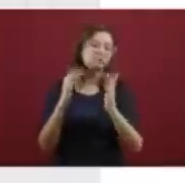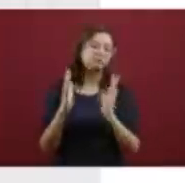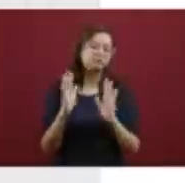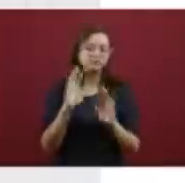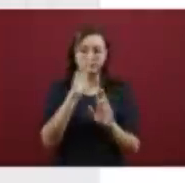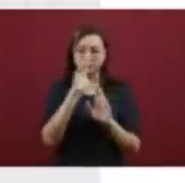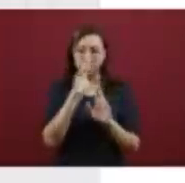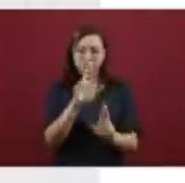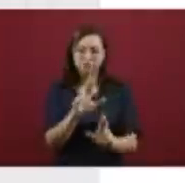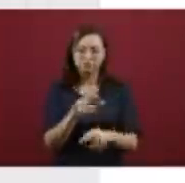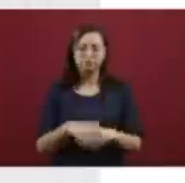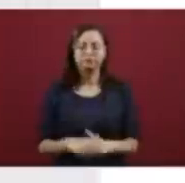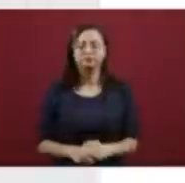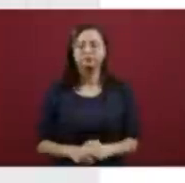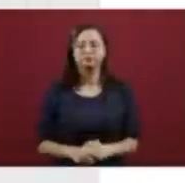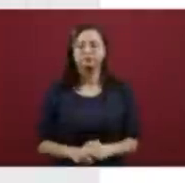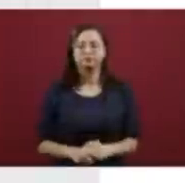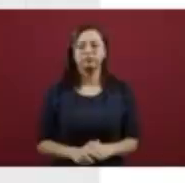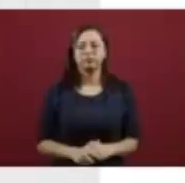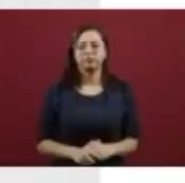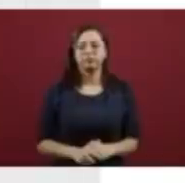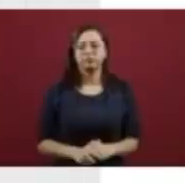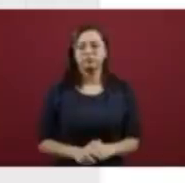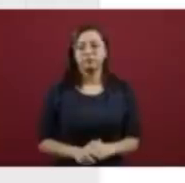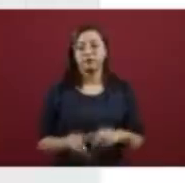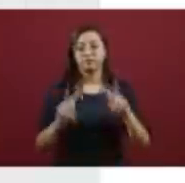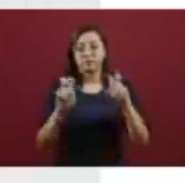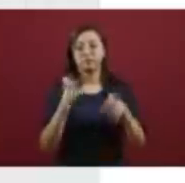el caso de la gasolina premium.